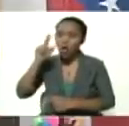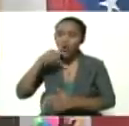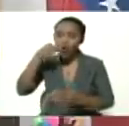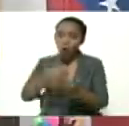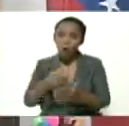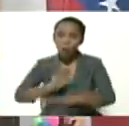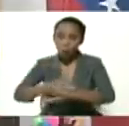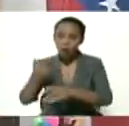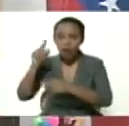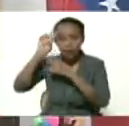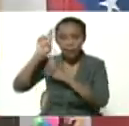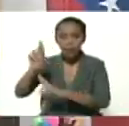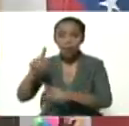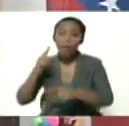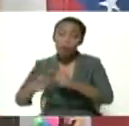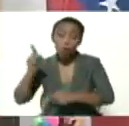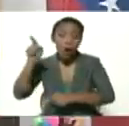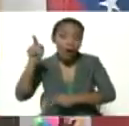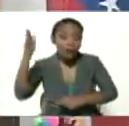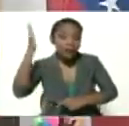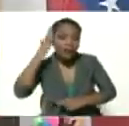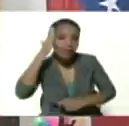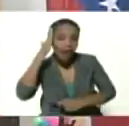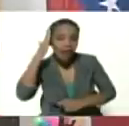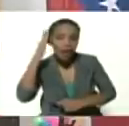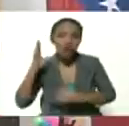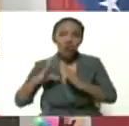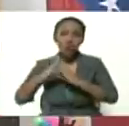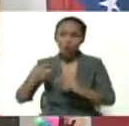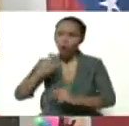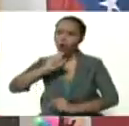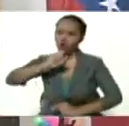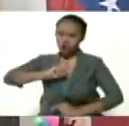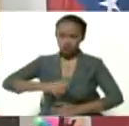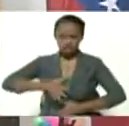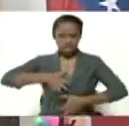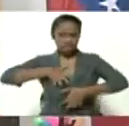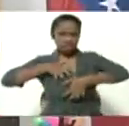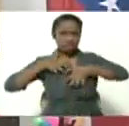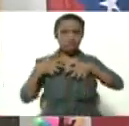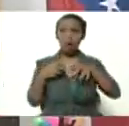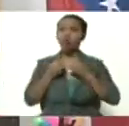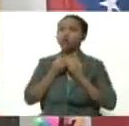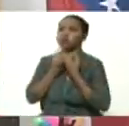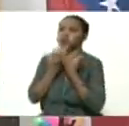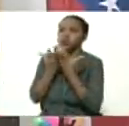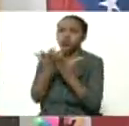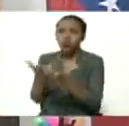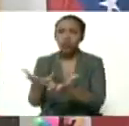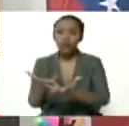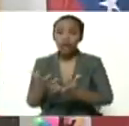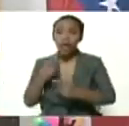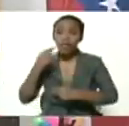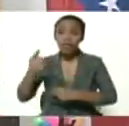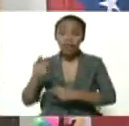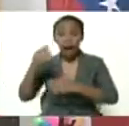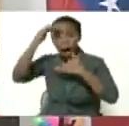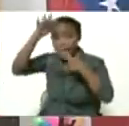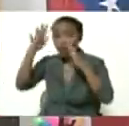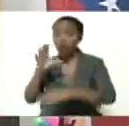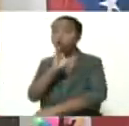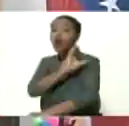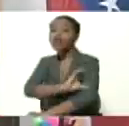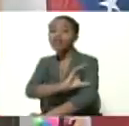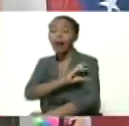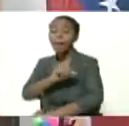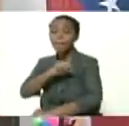respeto. Pero él sale con todo el odio que tiene a declarar, y él está atendiendo en una clínica